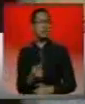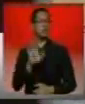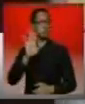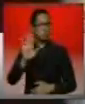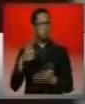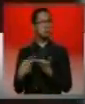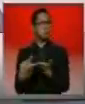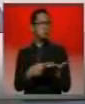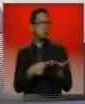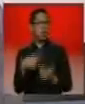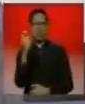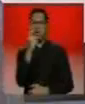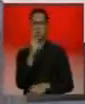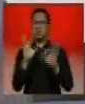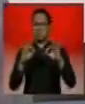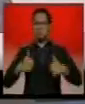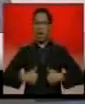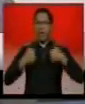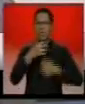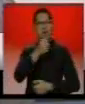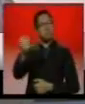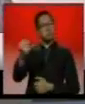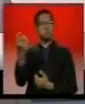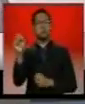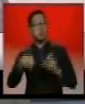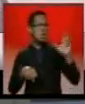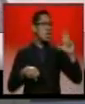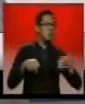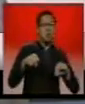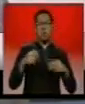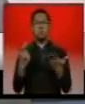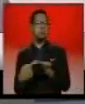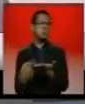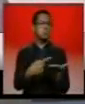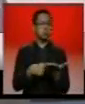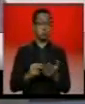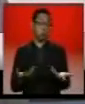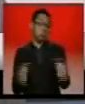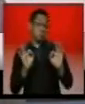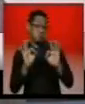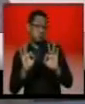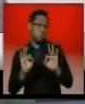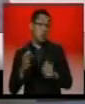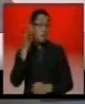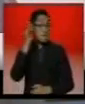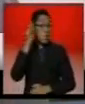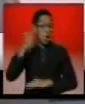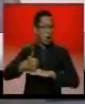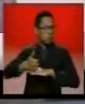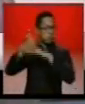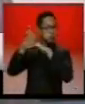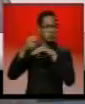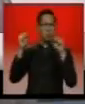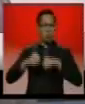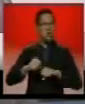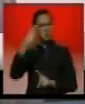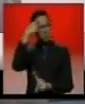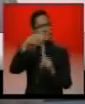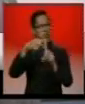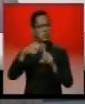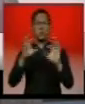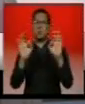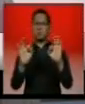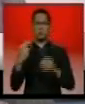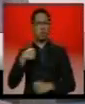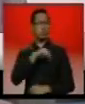las candidaturas. Interesante que la ciudadanía esté debatiendo la posibilidad de las mujeres en altas dignidades. Yo creo que eso es ya de por sí positivo y eso